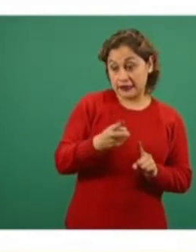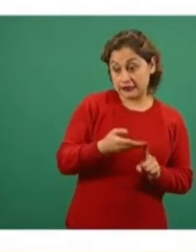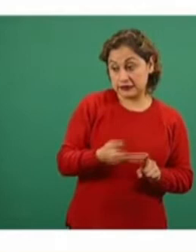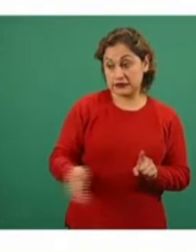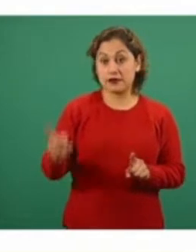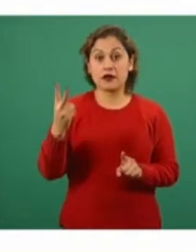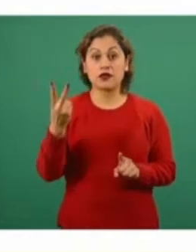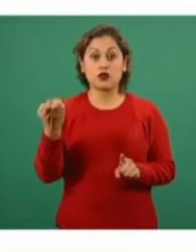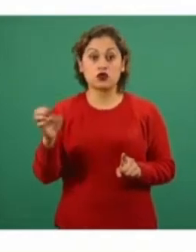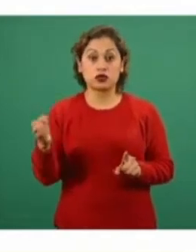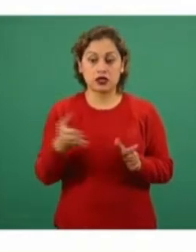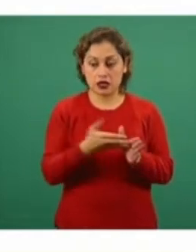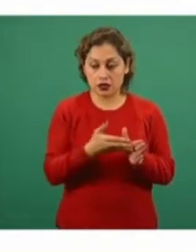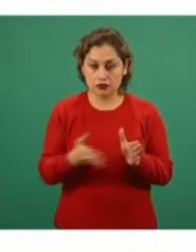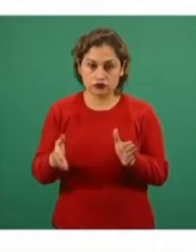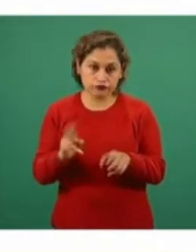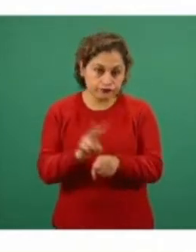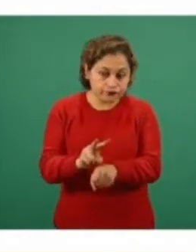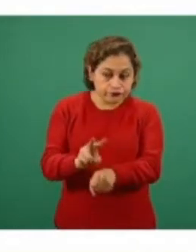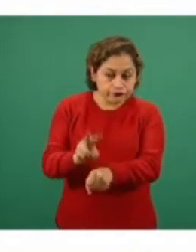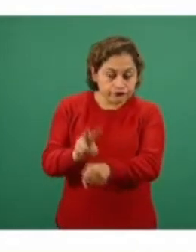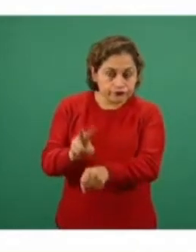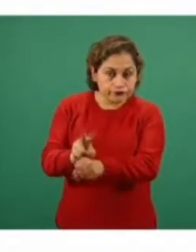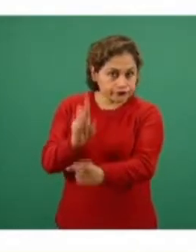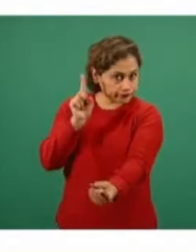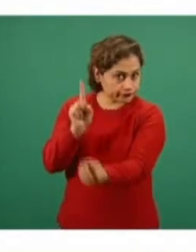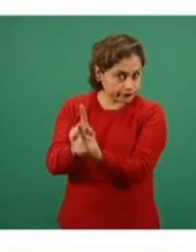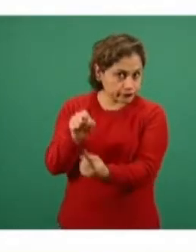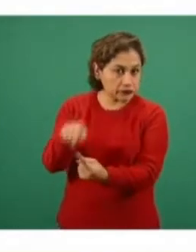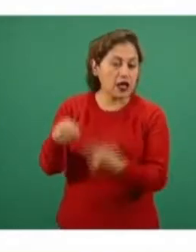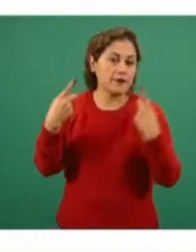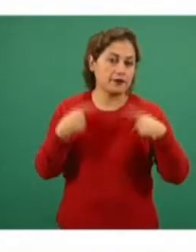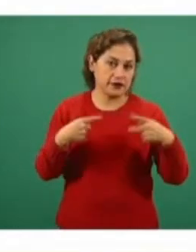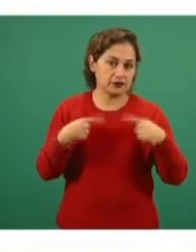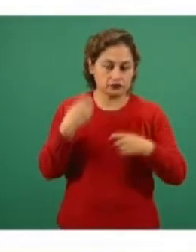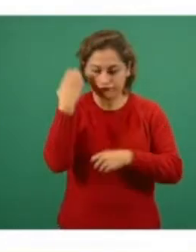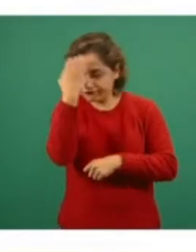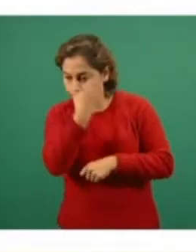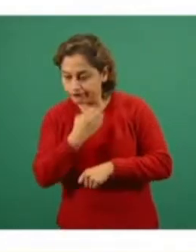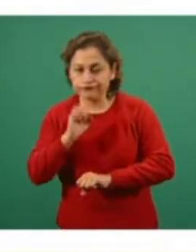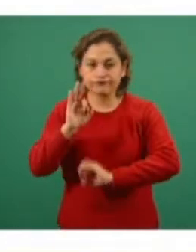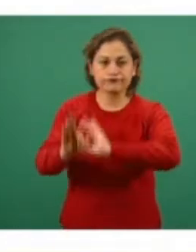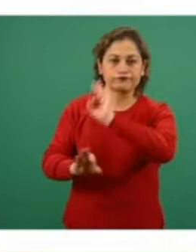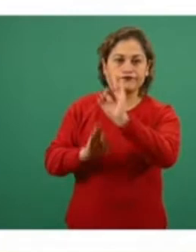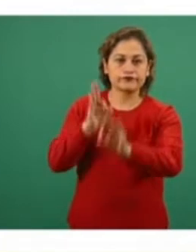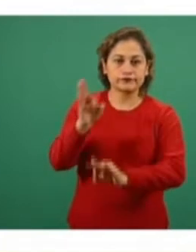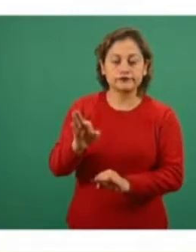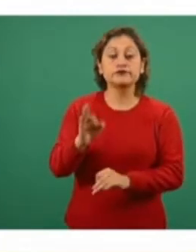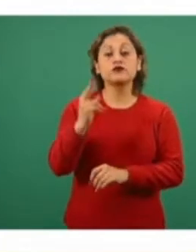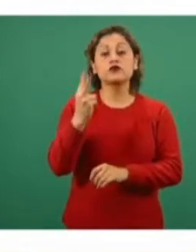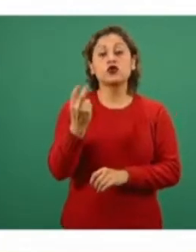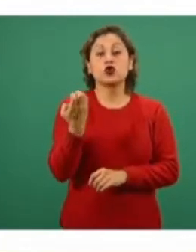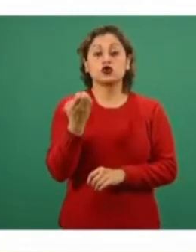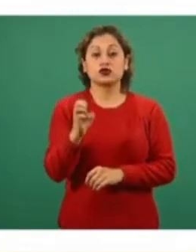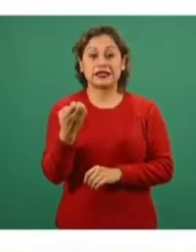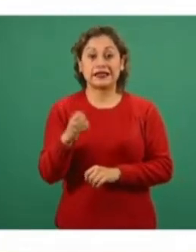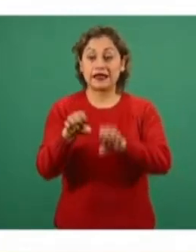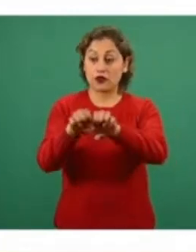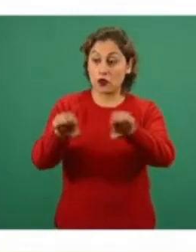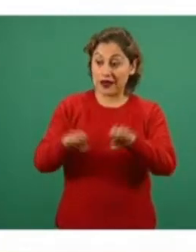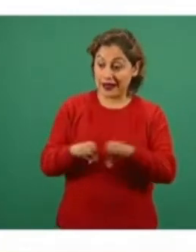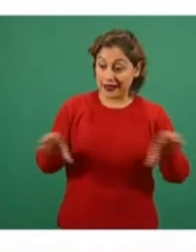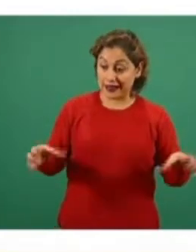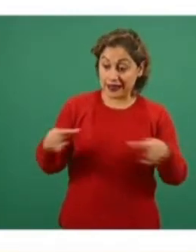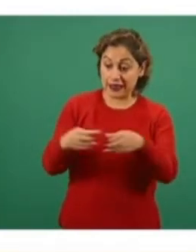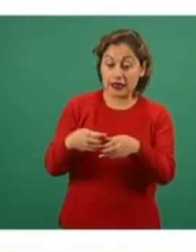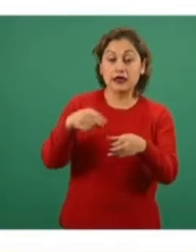ha hecho un seguimiento estrecho y justo el 2 de enero se reunió el grupo que tenemos, un grupo nacional